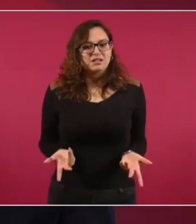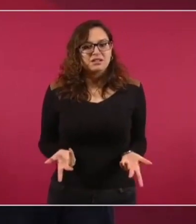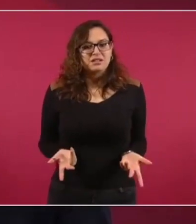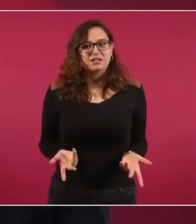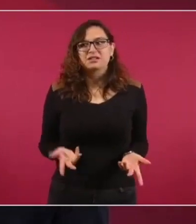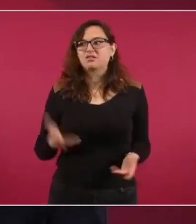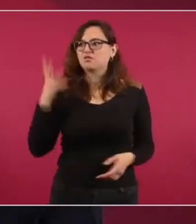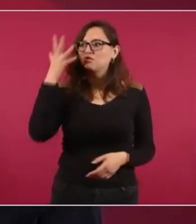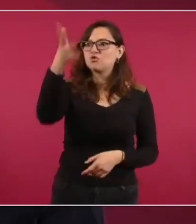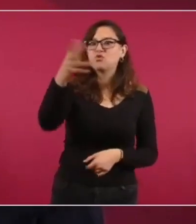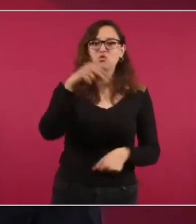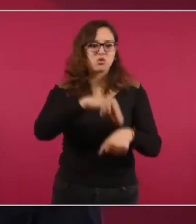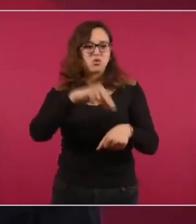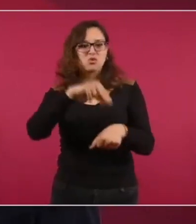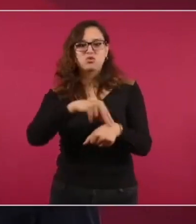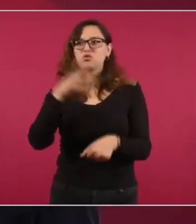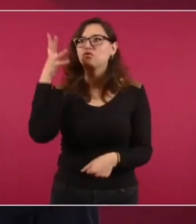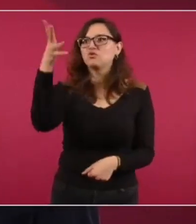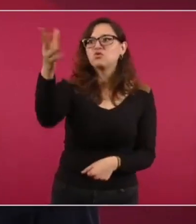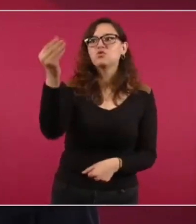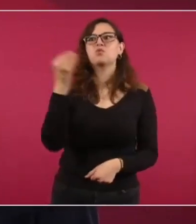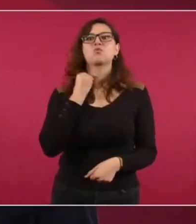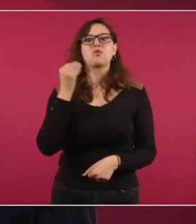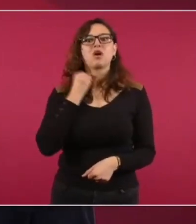futuros médicos, futuros abogados.